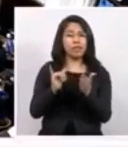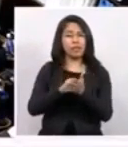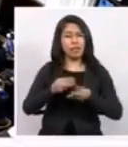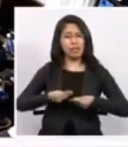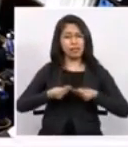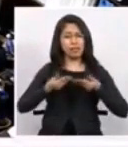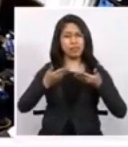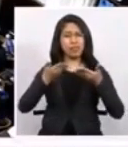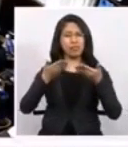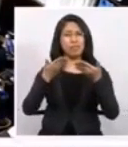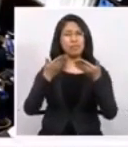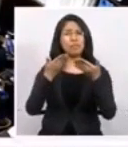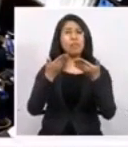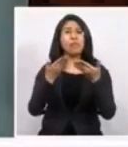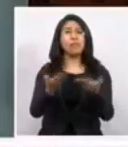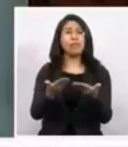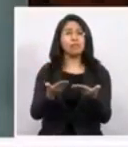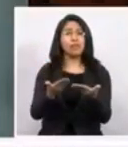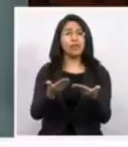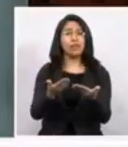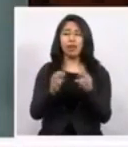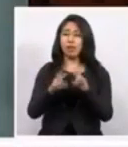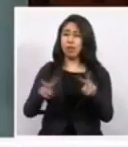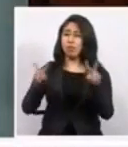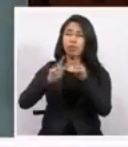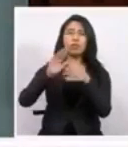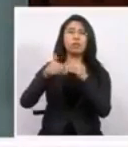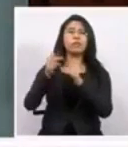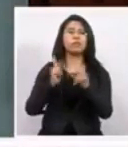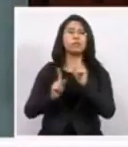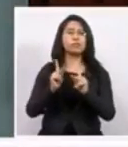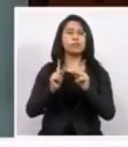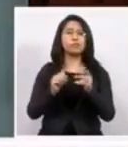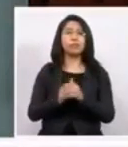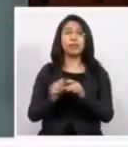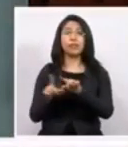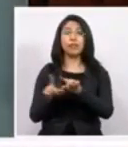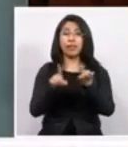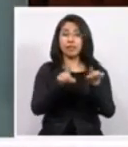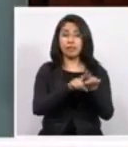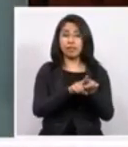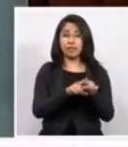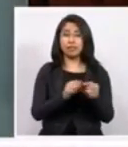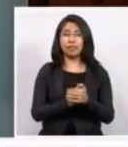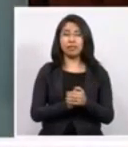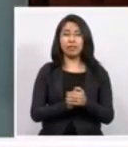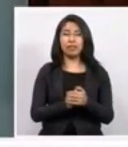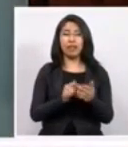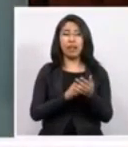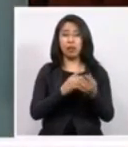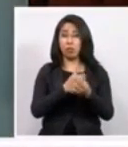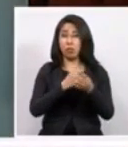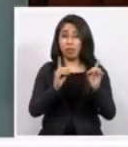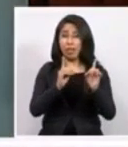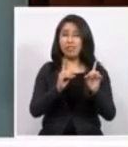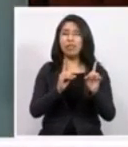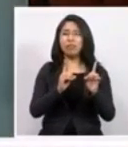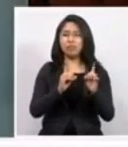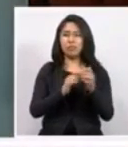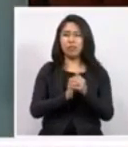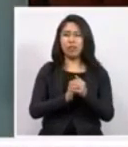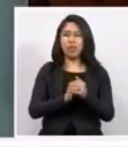de manera inequívoca la voluntad de la población, y también es un eje ordenador de